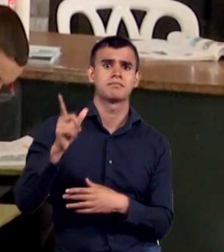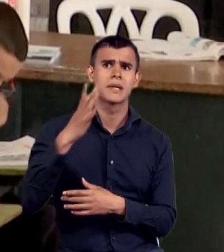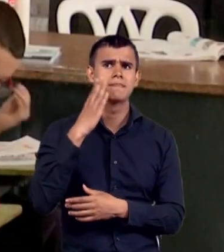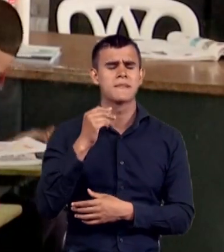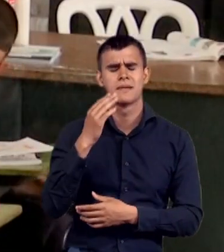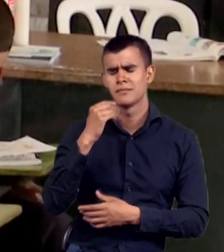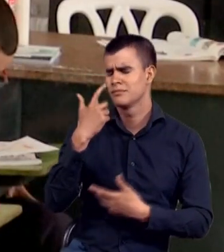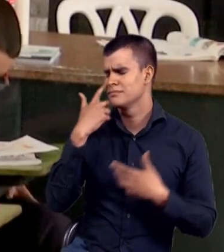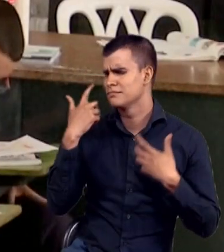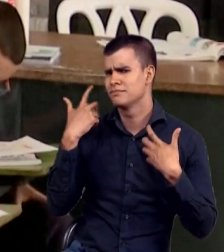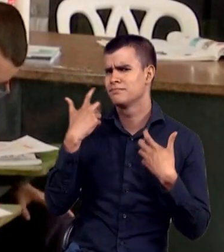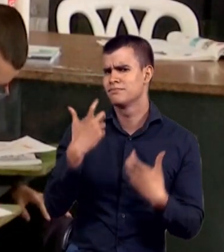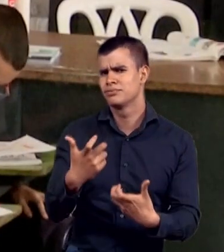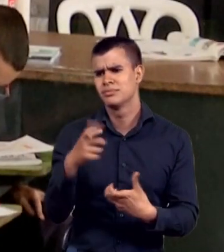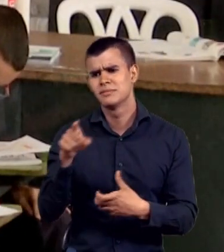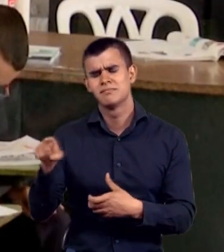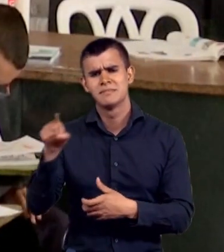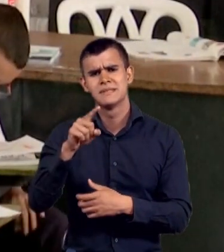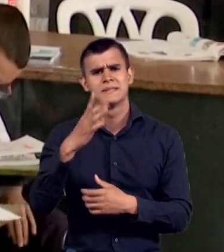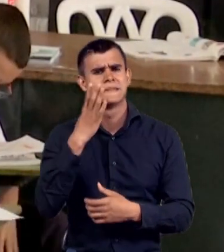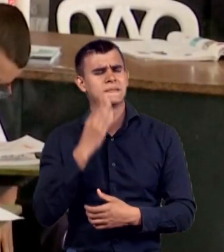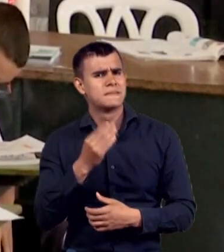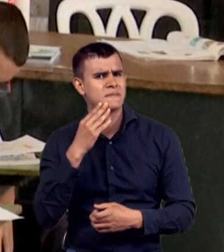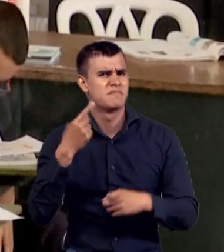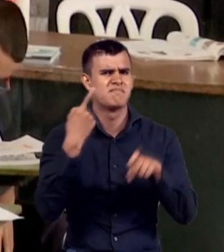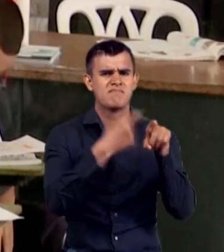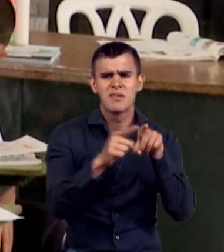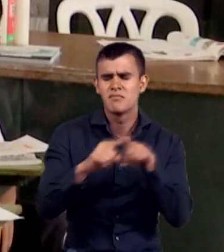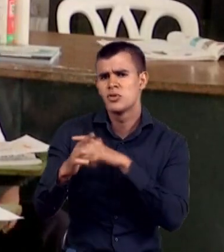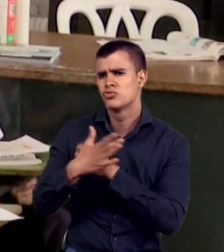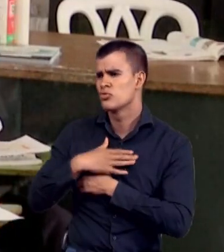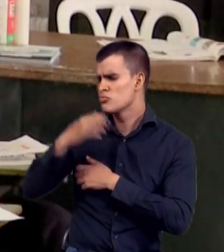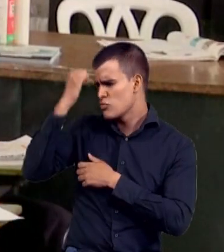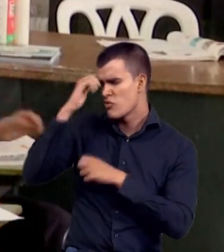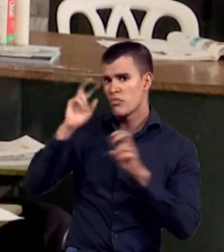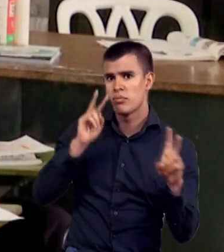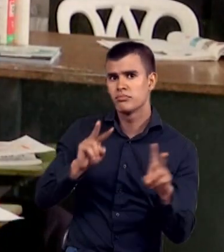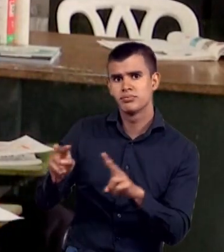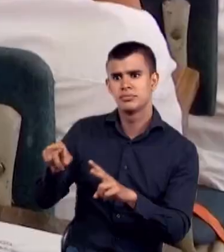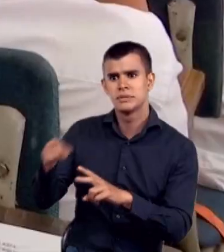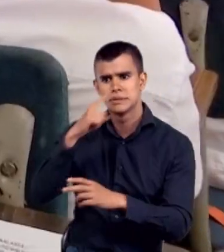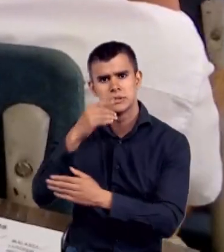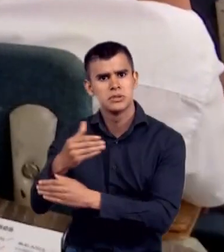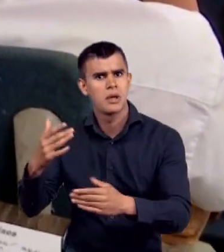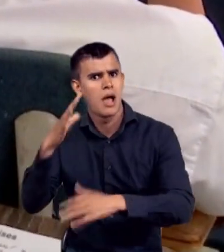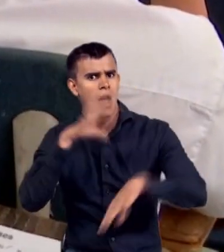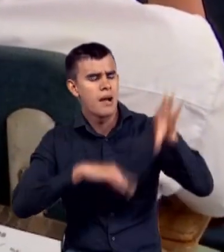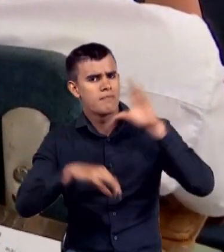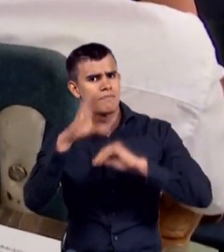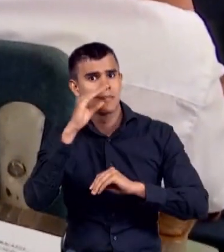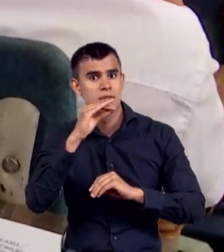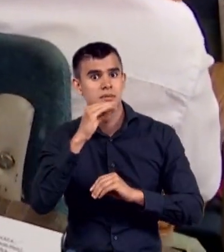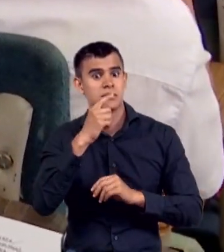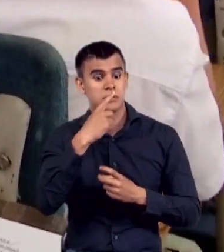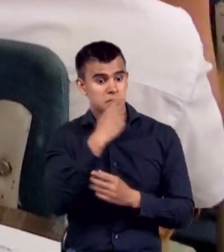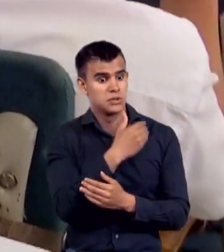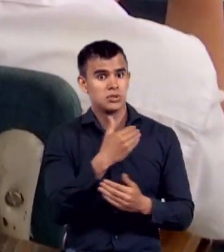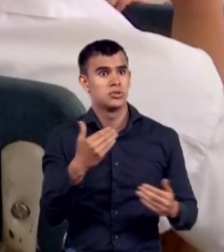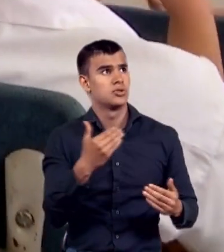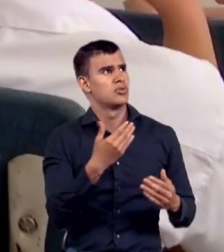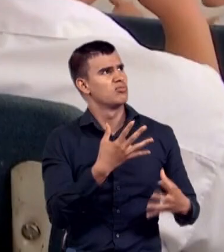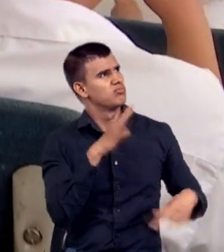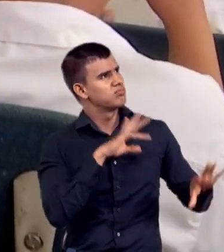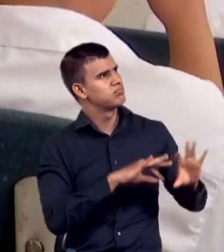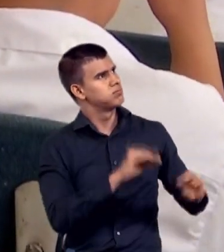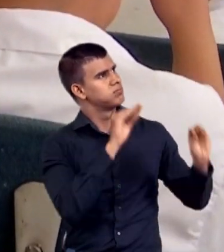experiencia ha sido fantástica. Hay muchas experiencias que uno como docente comparte con